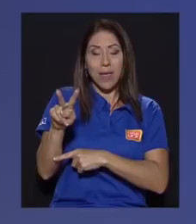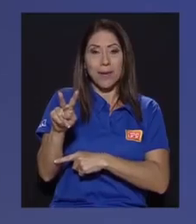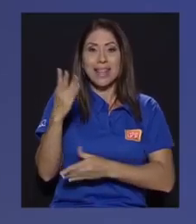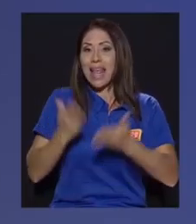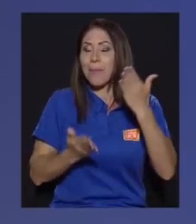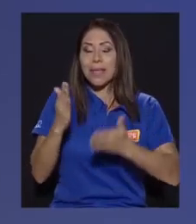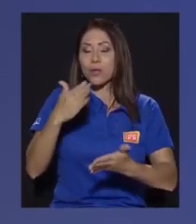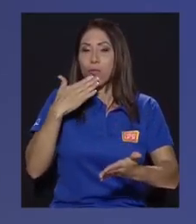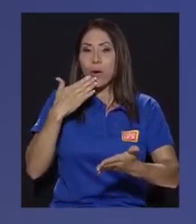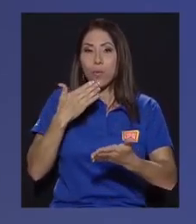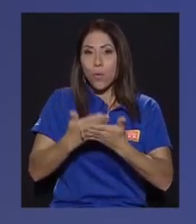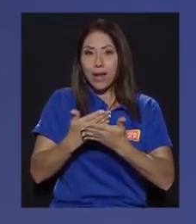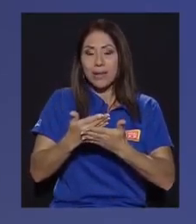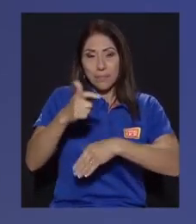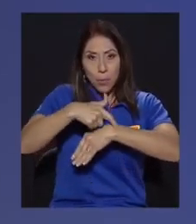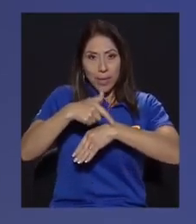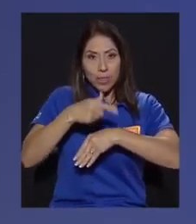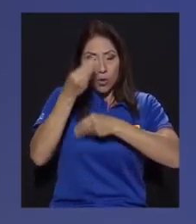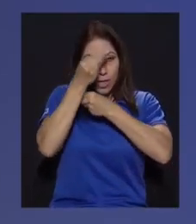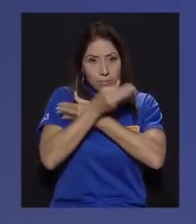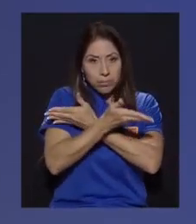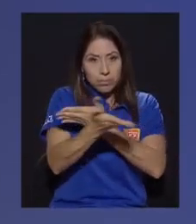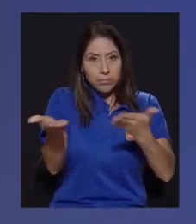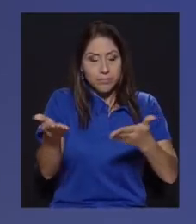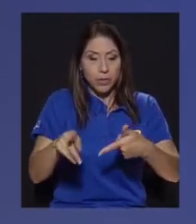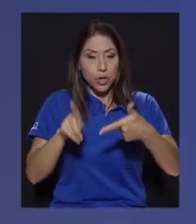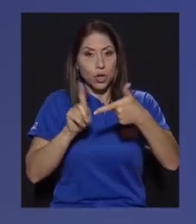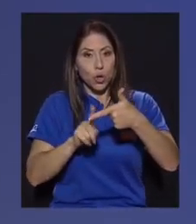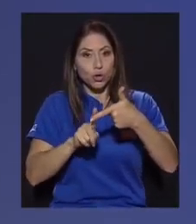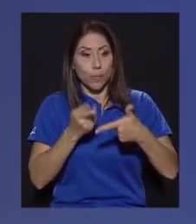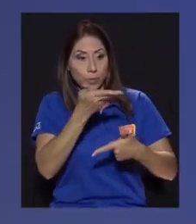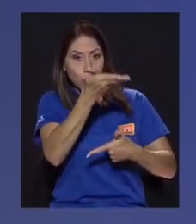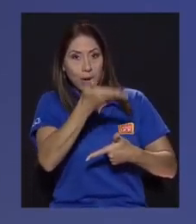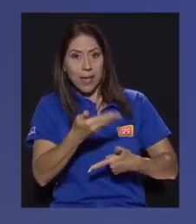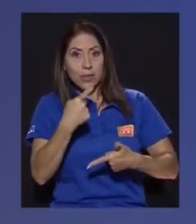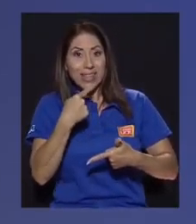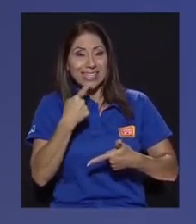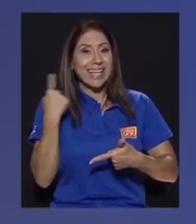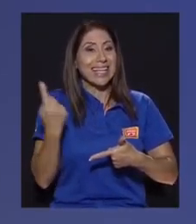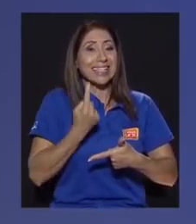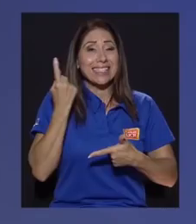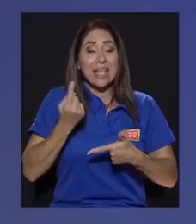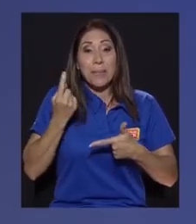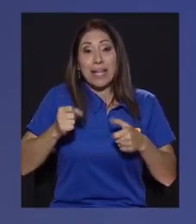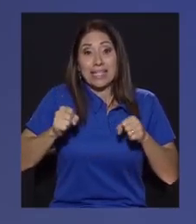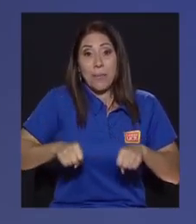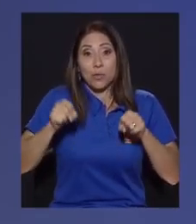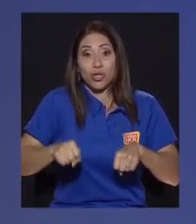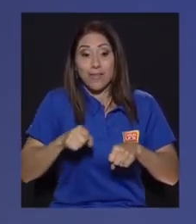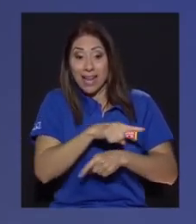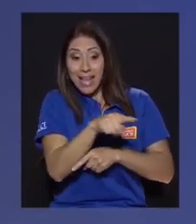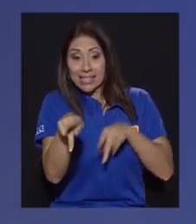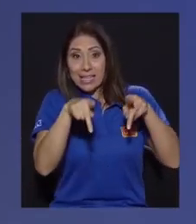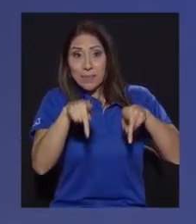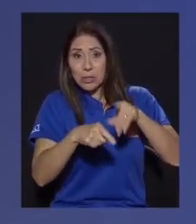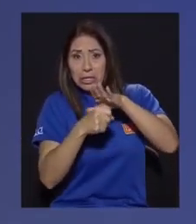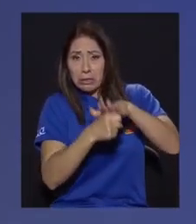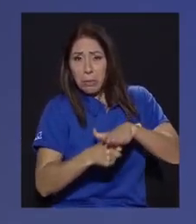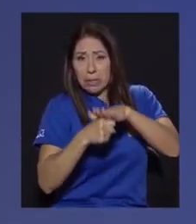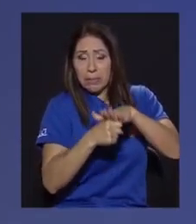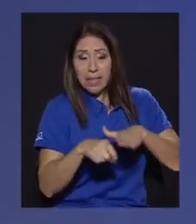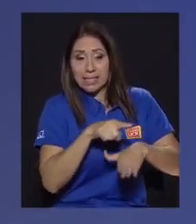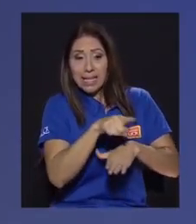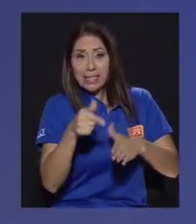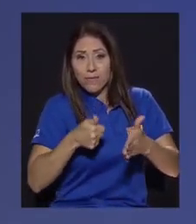escenario electoral 12 don armando dice que siempre que sea posible esos oprimidos ese voto rebelde de algún momento